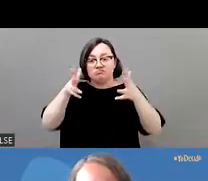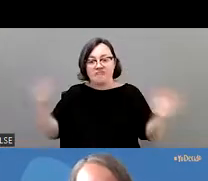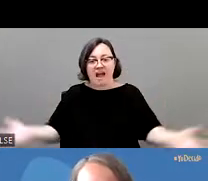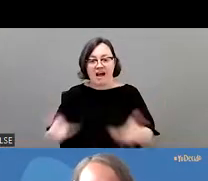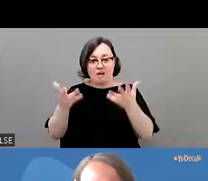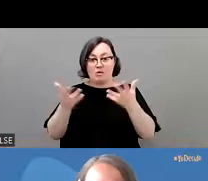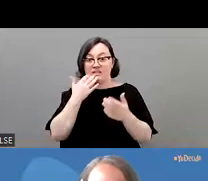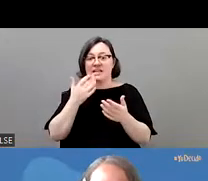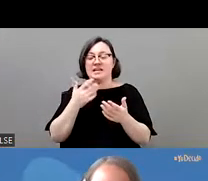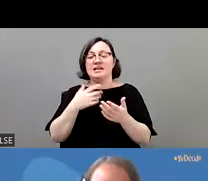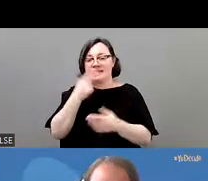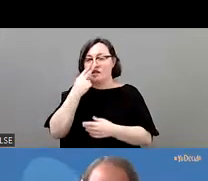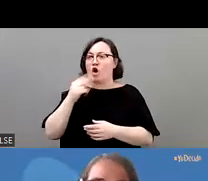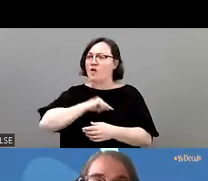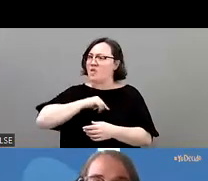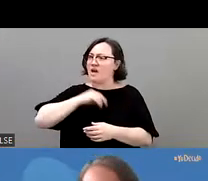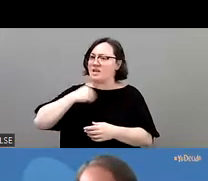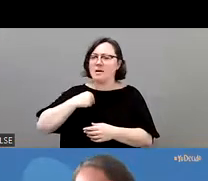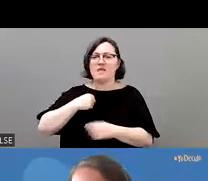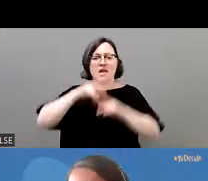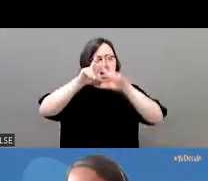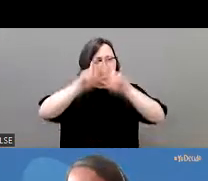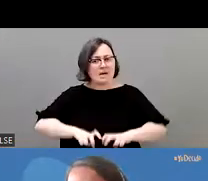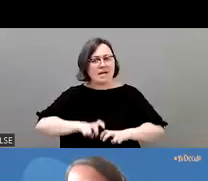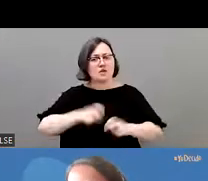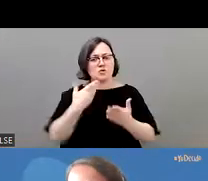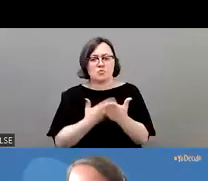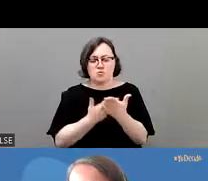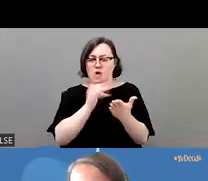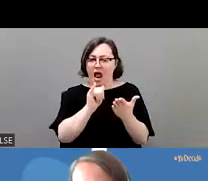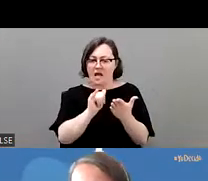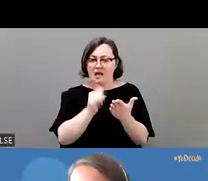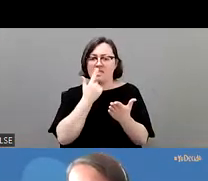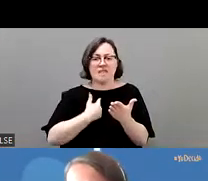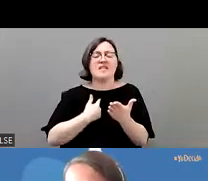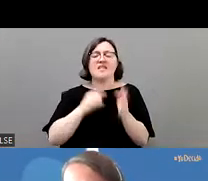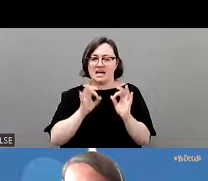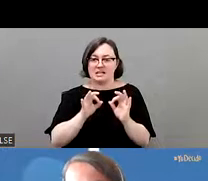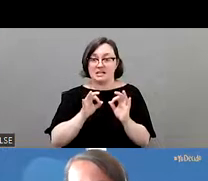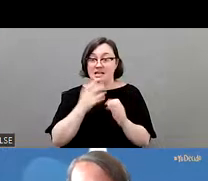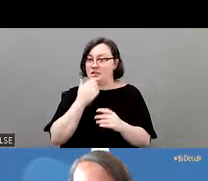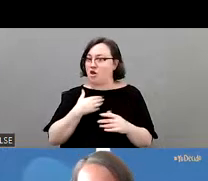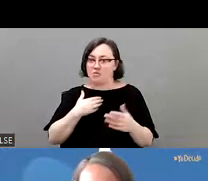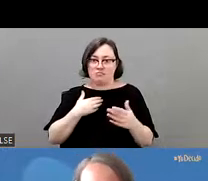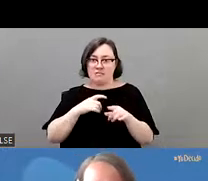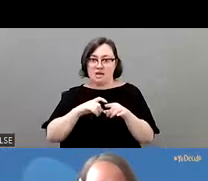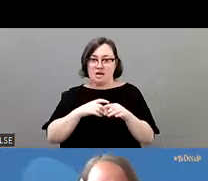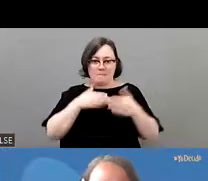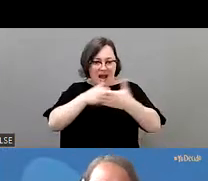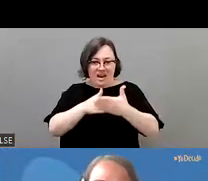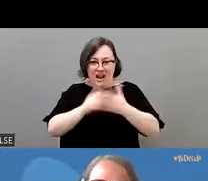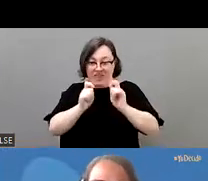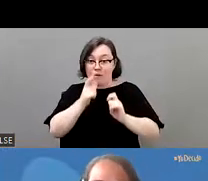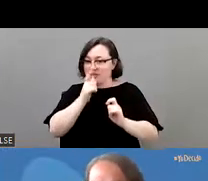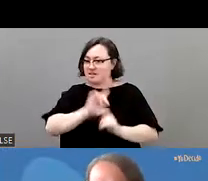que tengamos más conciencia también que hay investigación sobre este tema que nos dice precisamente esto, ¿no?, que no tenemos que poner nosotros la barrera